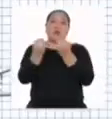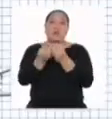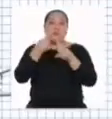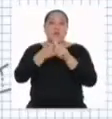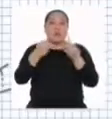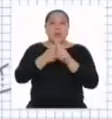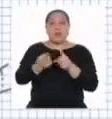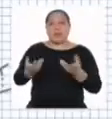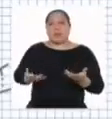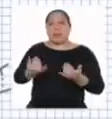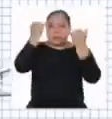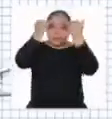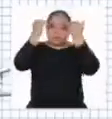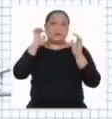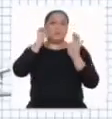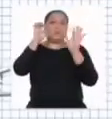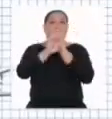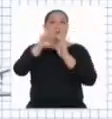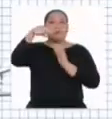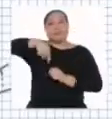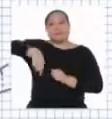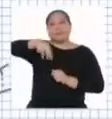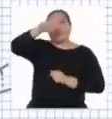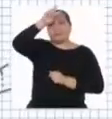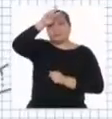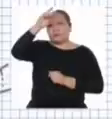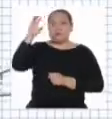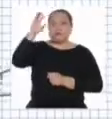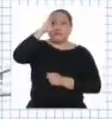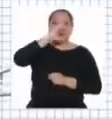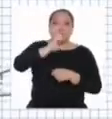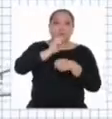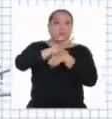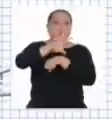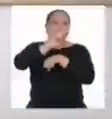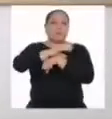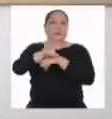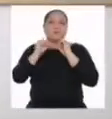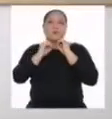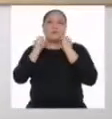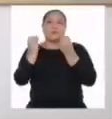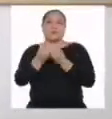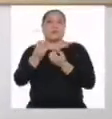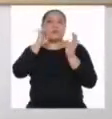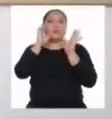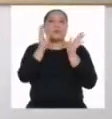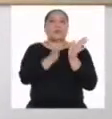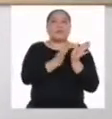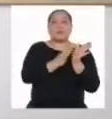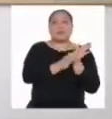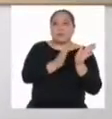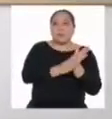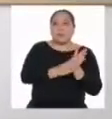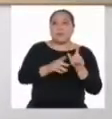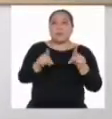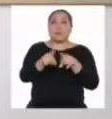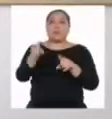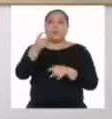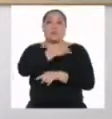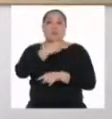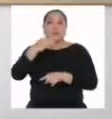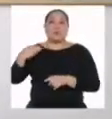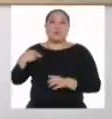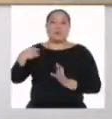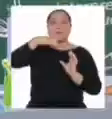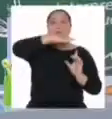estrategias. Por ejemplo, en el Perú se puede buscar la asesoría de instituciones como la Defensoría del Pueblo y el